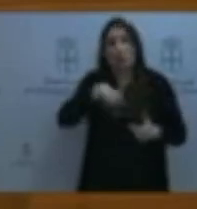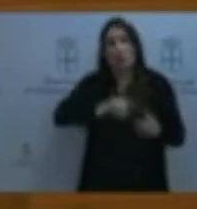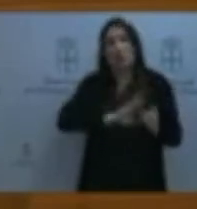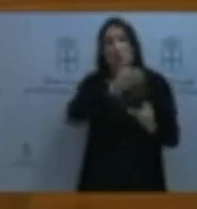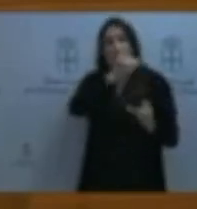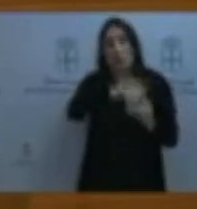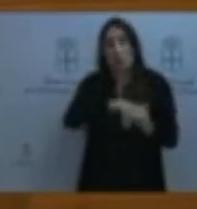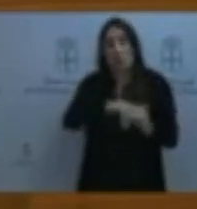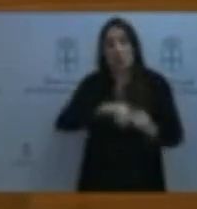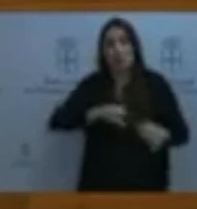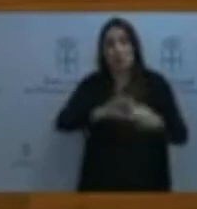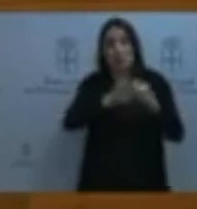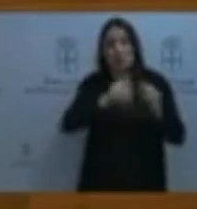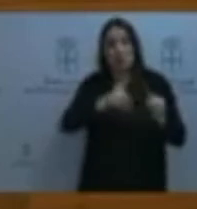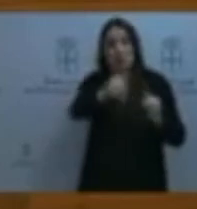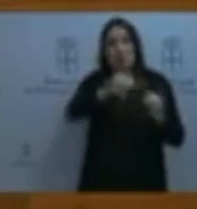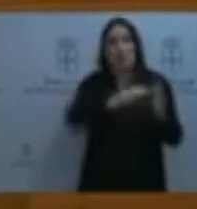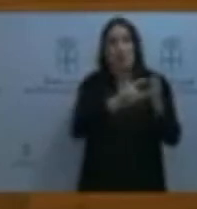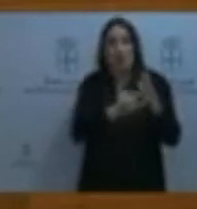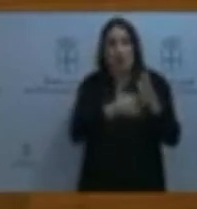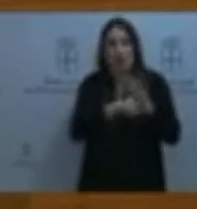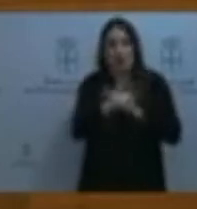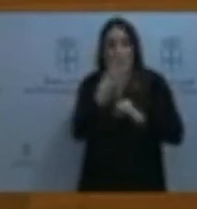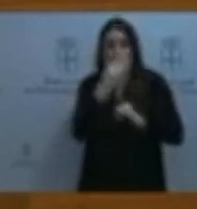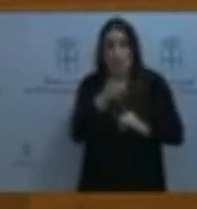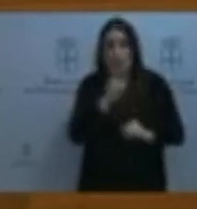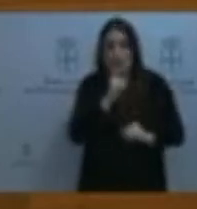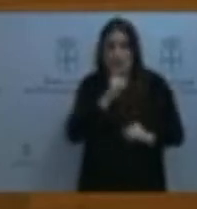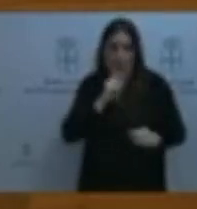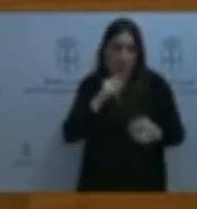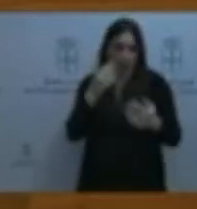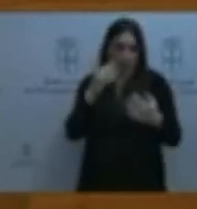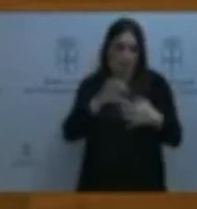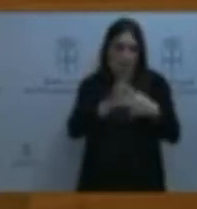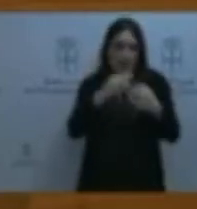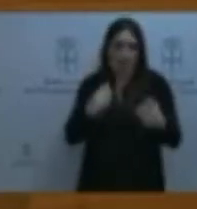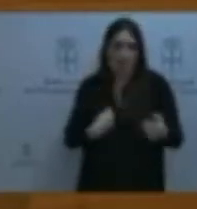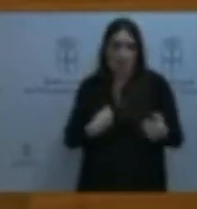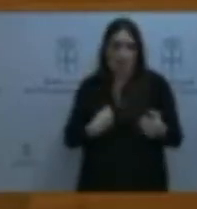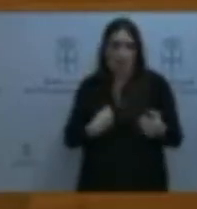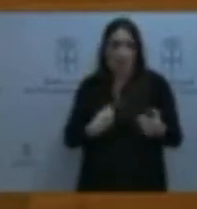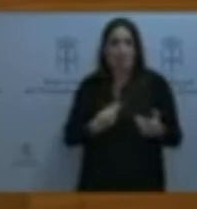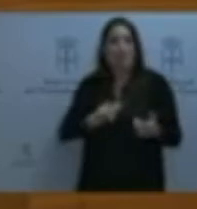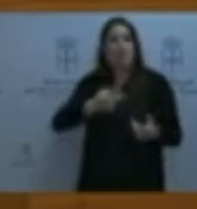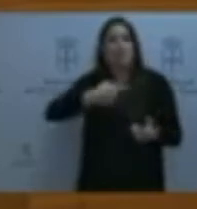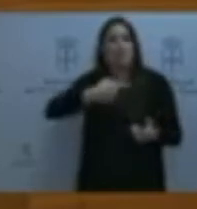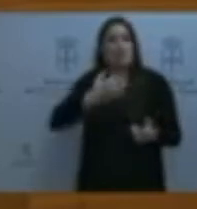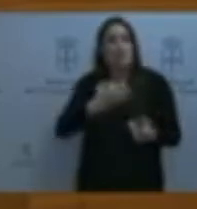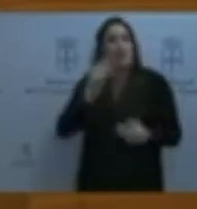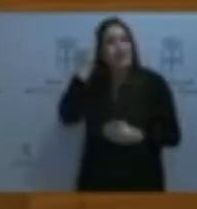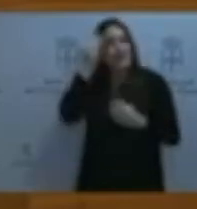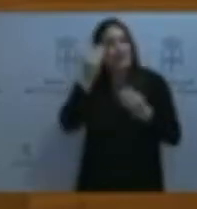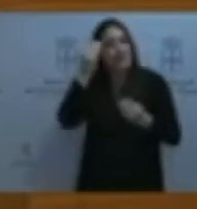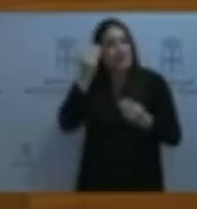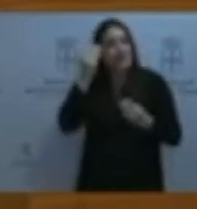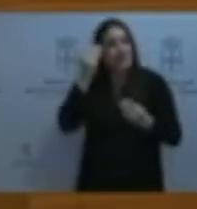haciendo referencia a un futuro plan de gestión del lobo en este sentido. Uno debería de saber y tener criterios sobre cuál es el